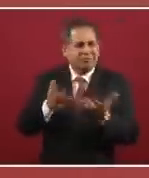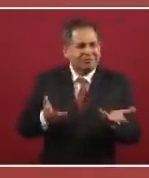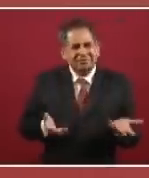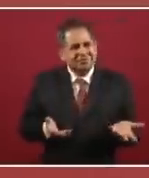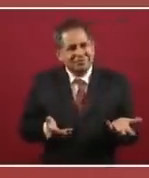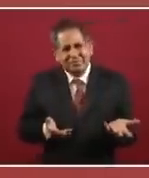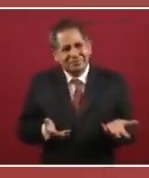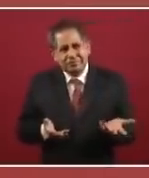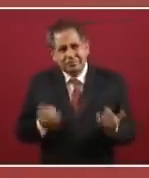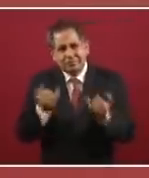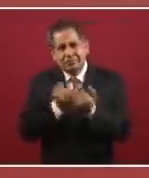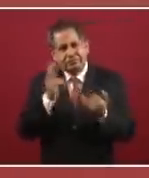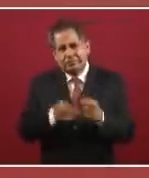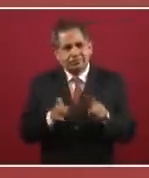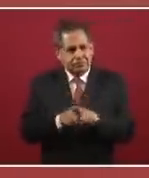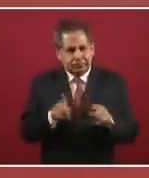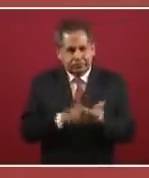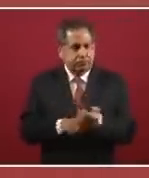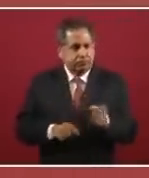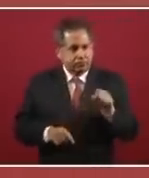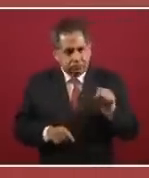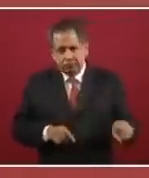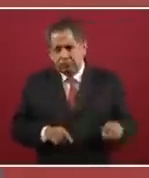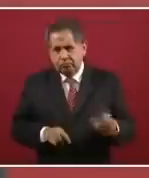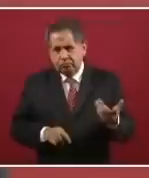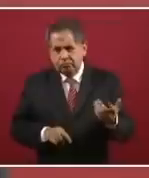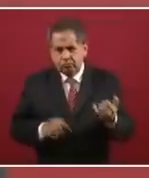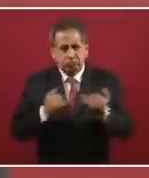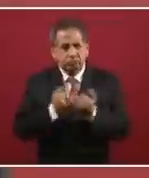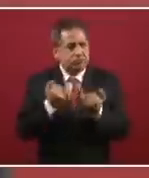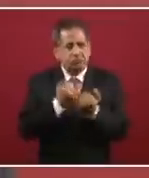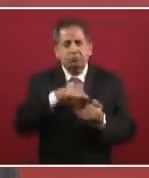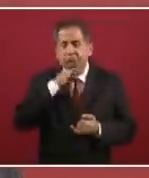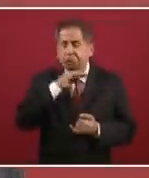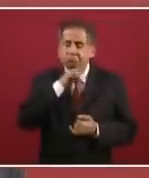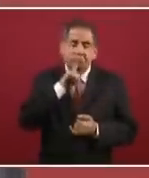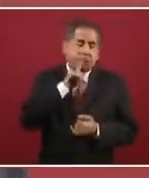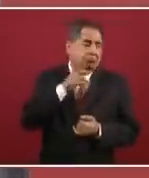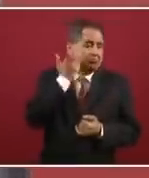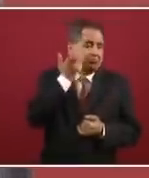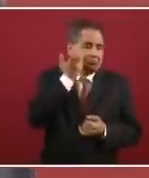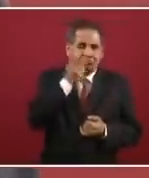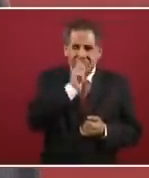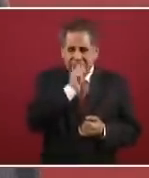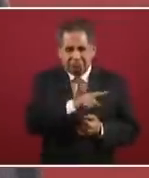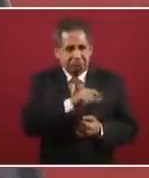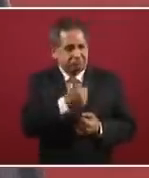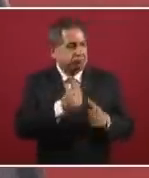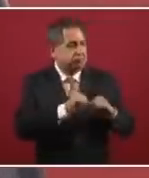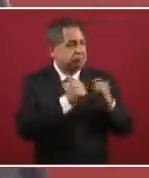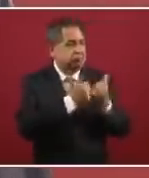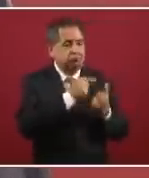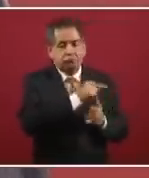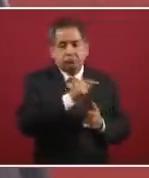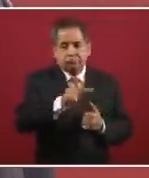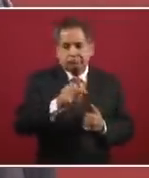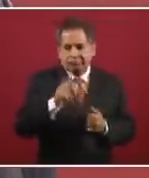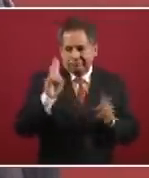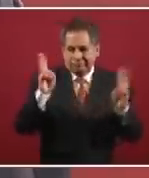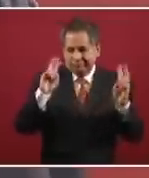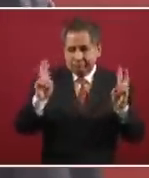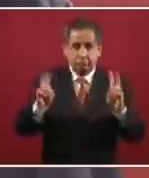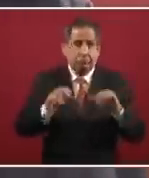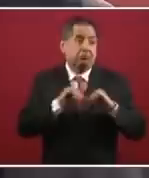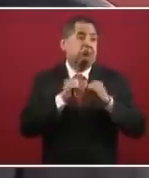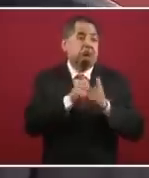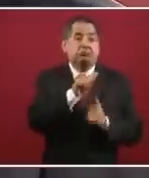como lo hicieron también, o como se hicieron de la vista gorda muchas organizaciones de estas, de la